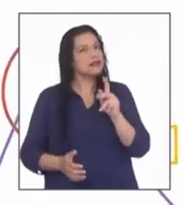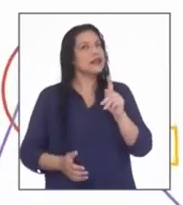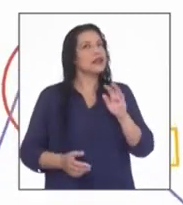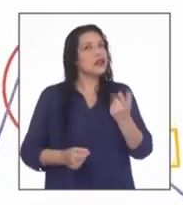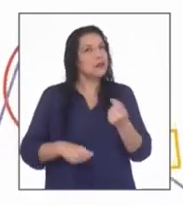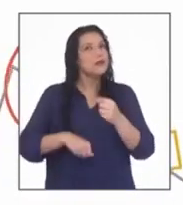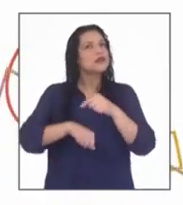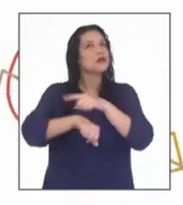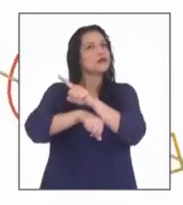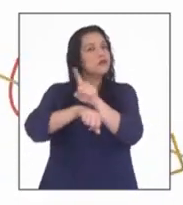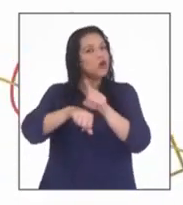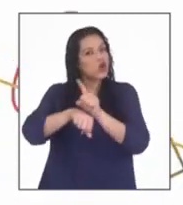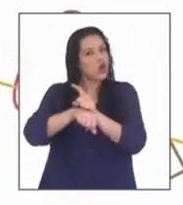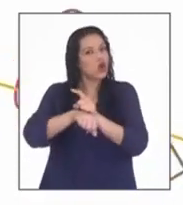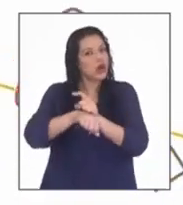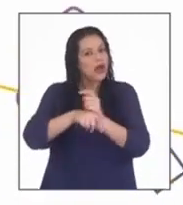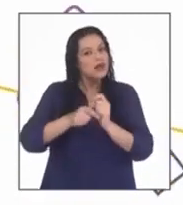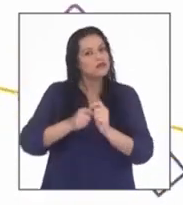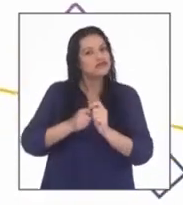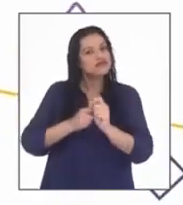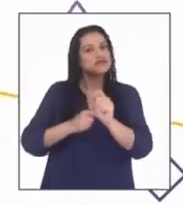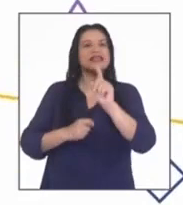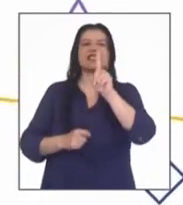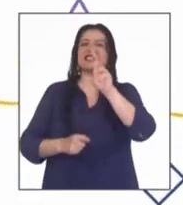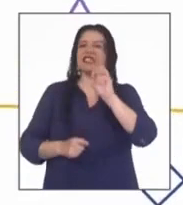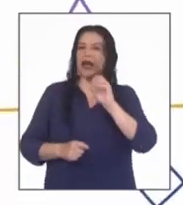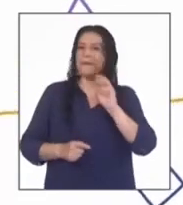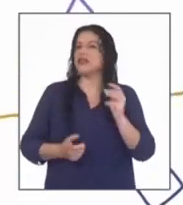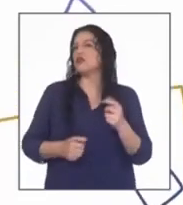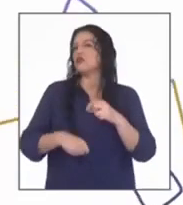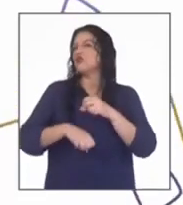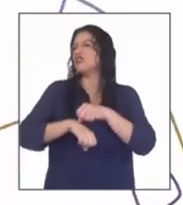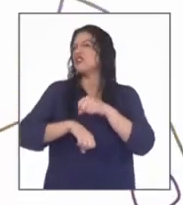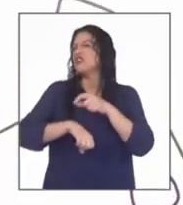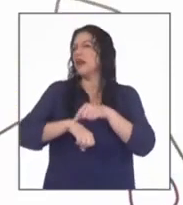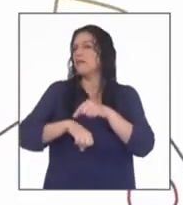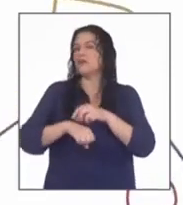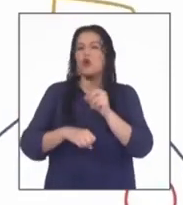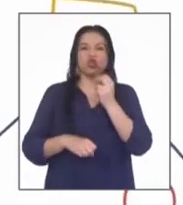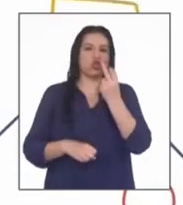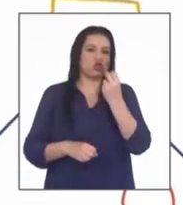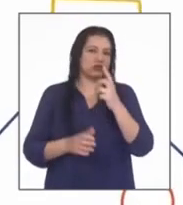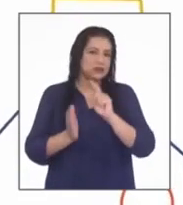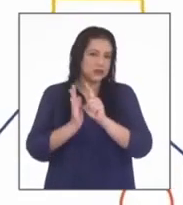12 segundos en avanzar 100 metros.